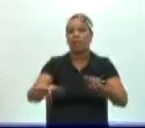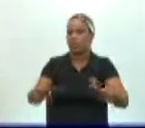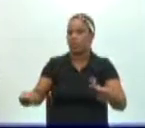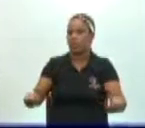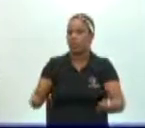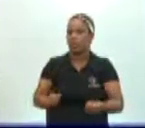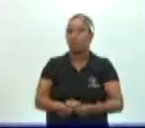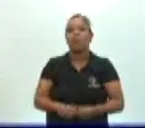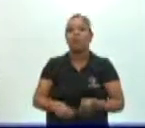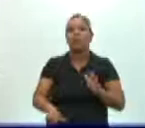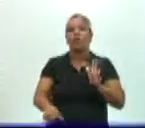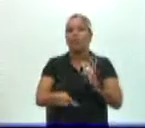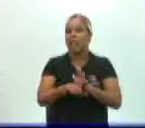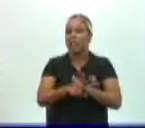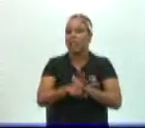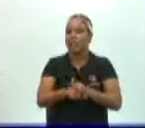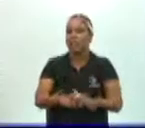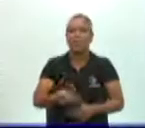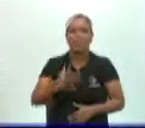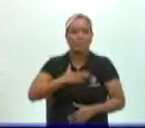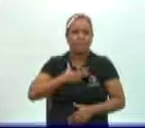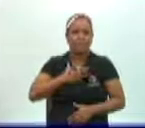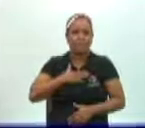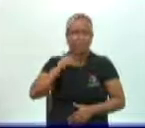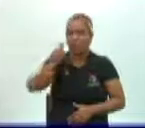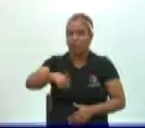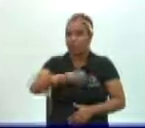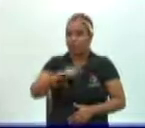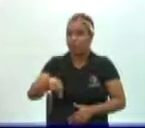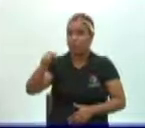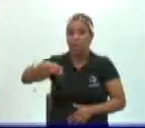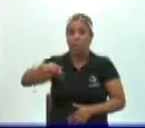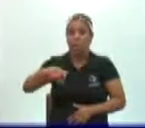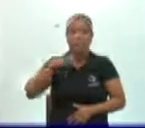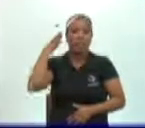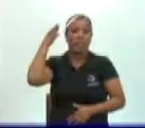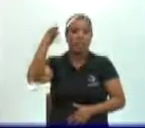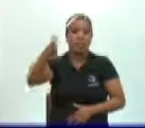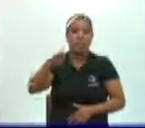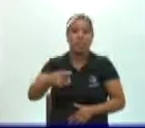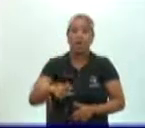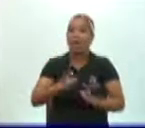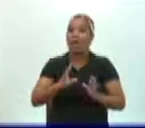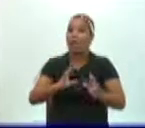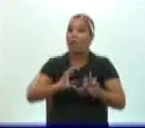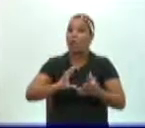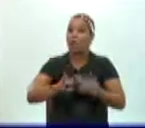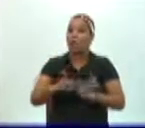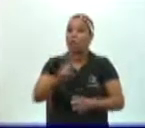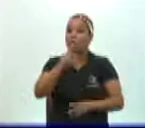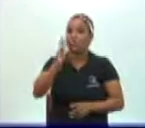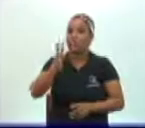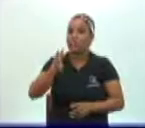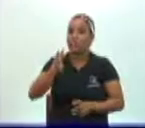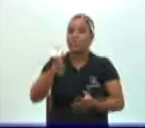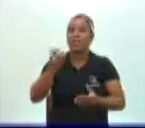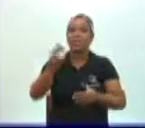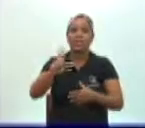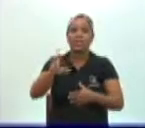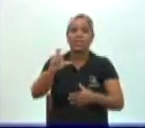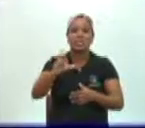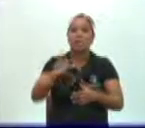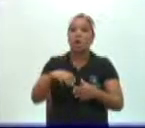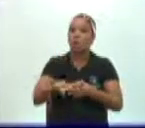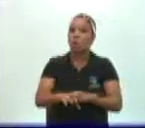ordenanzas propias. Todo esto va a llevar precisamente a la conformación de 13 colonias que van a ir logrando un desarrollo autónomo, que van a